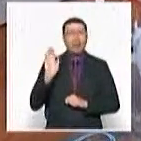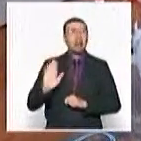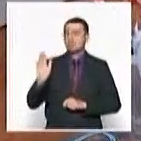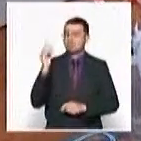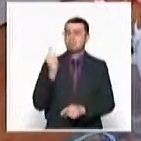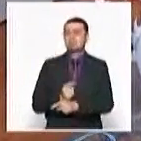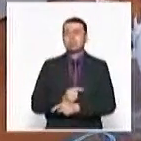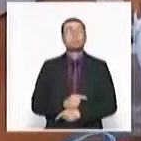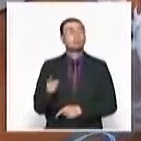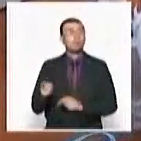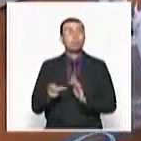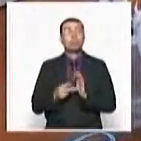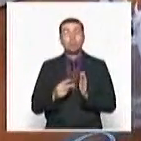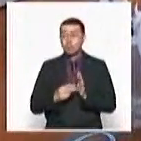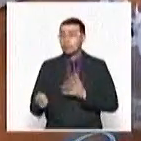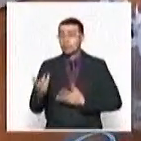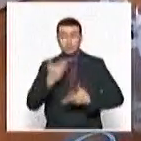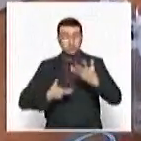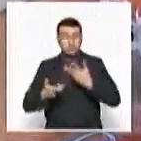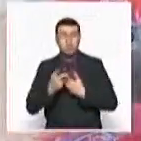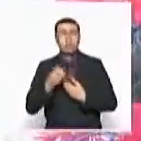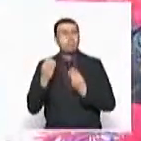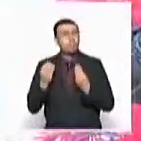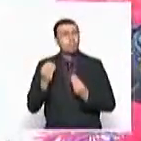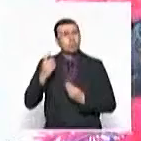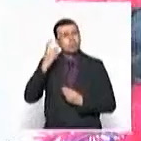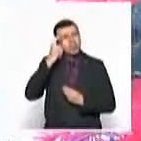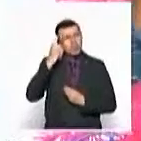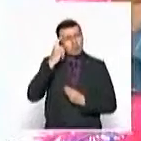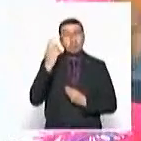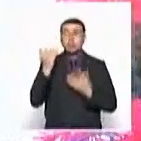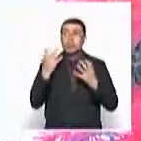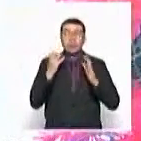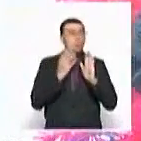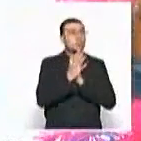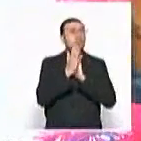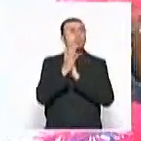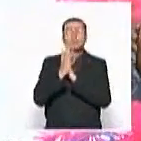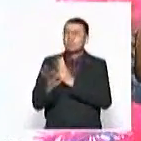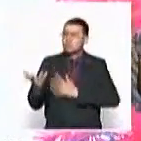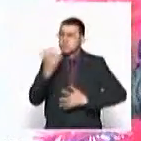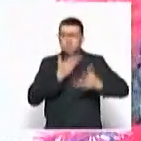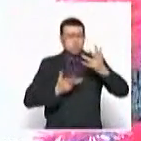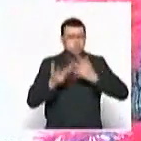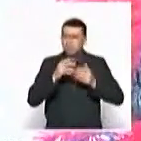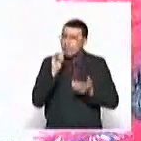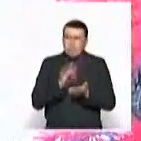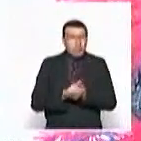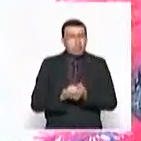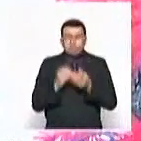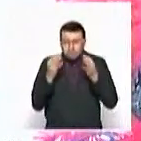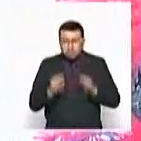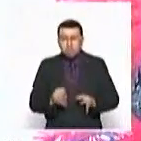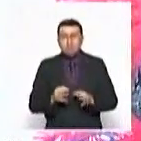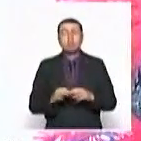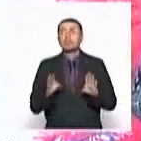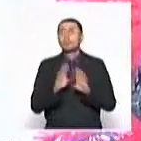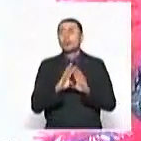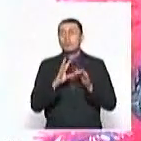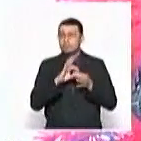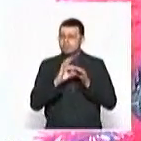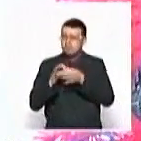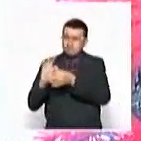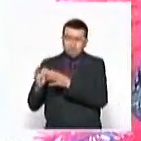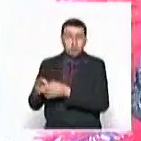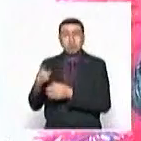se transmite, y muchos pensamientos vibrando al unísono forman una gran cadena de